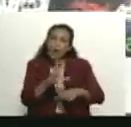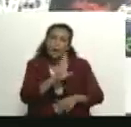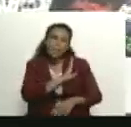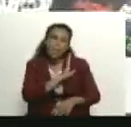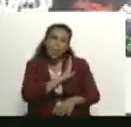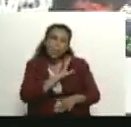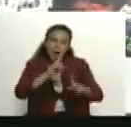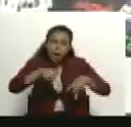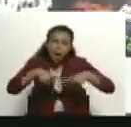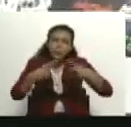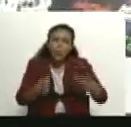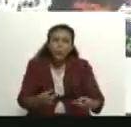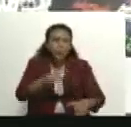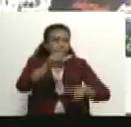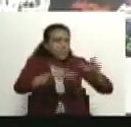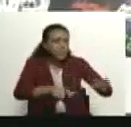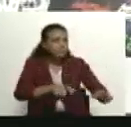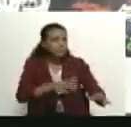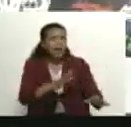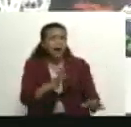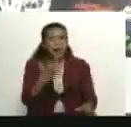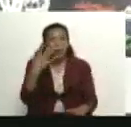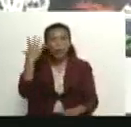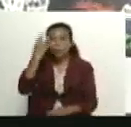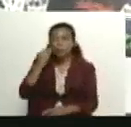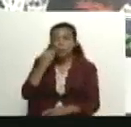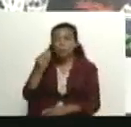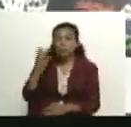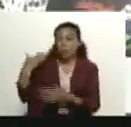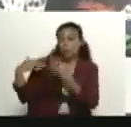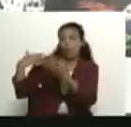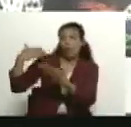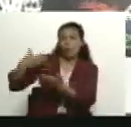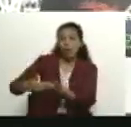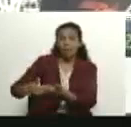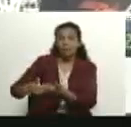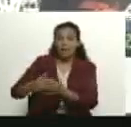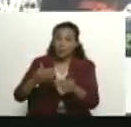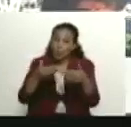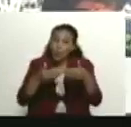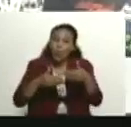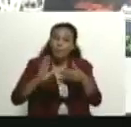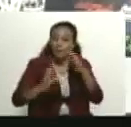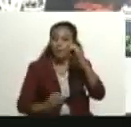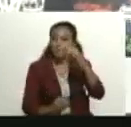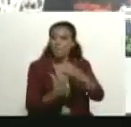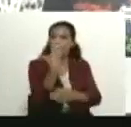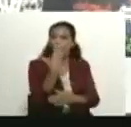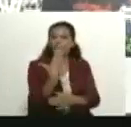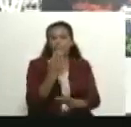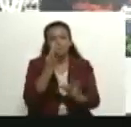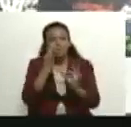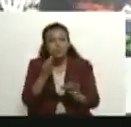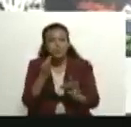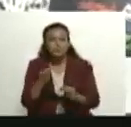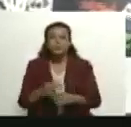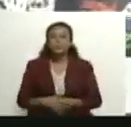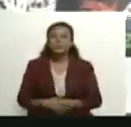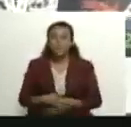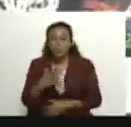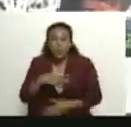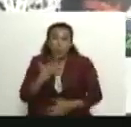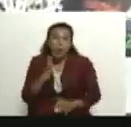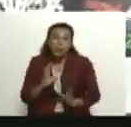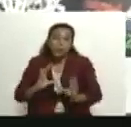venezolana tanto a los consagrados, a los grandes, como a los que están emergiendo con propuestas alternativas o que